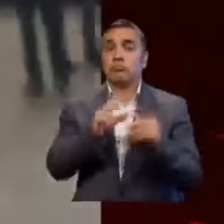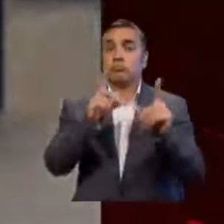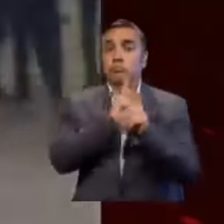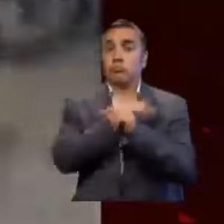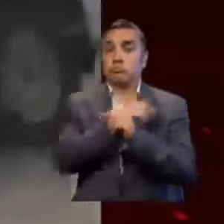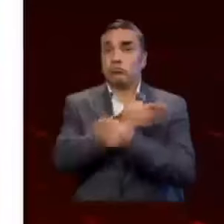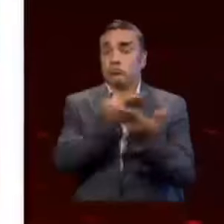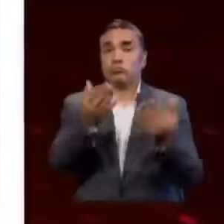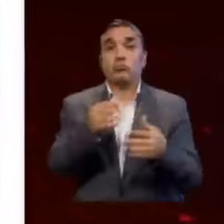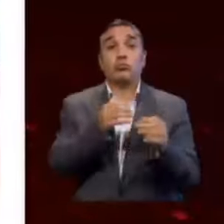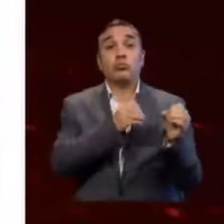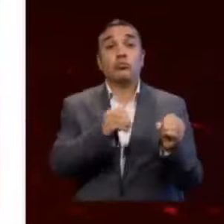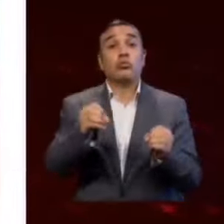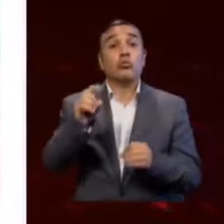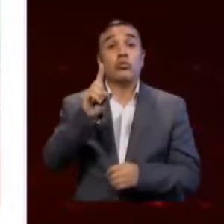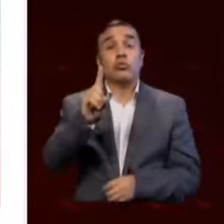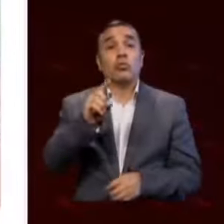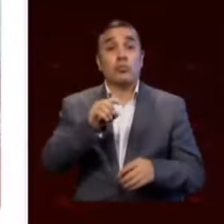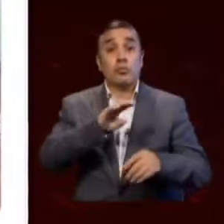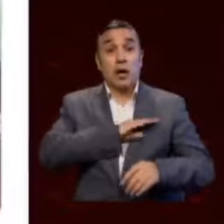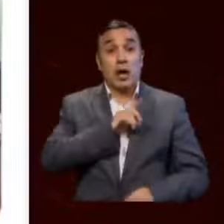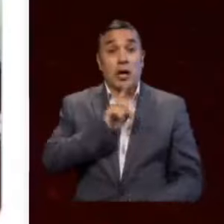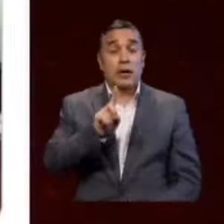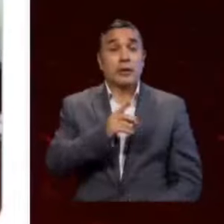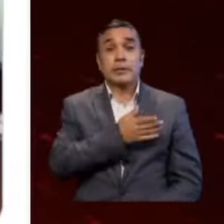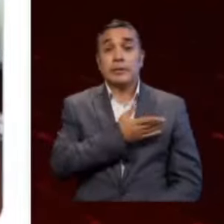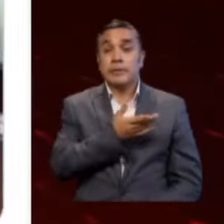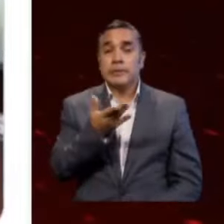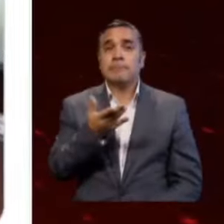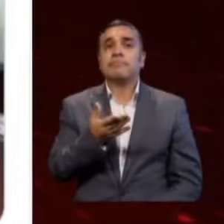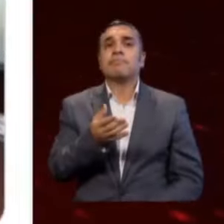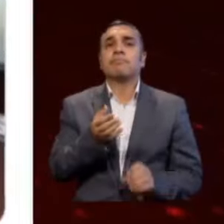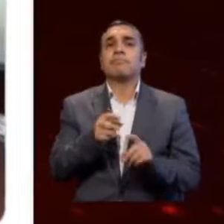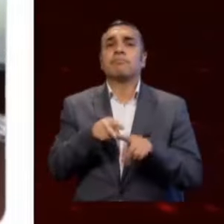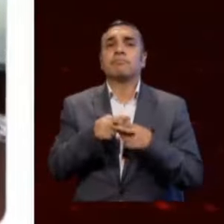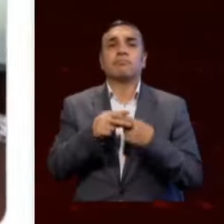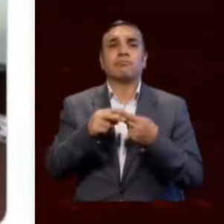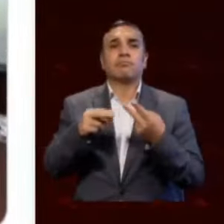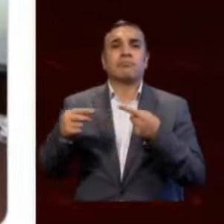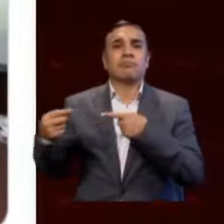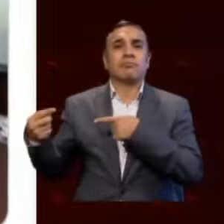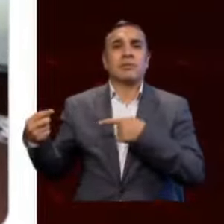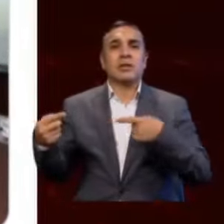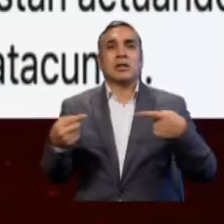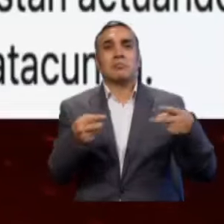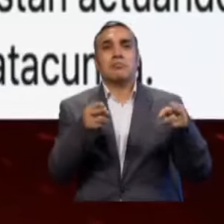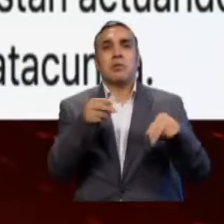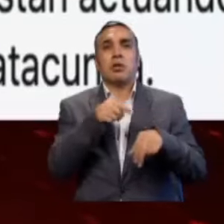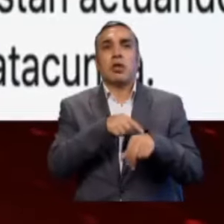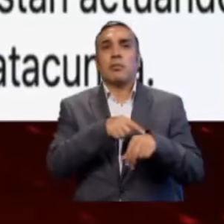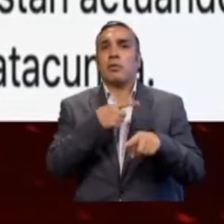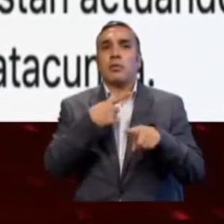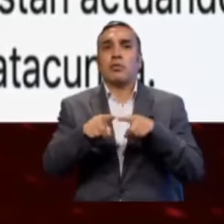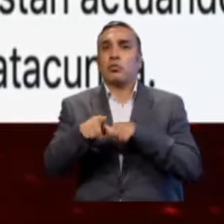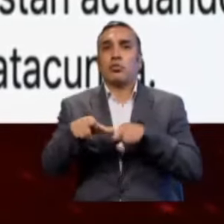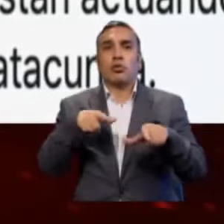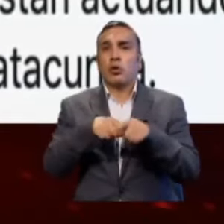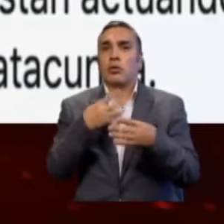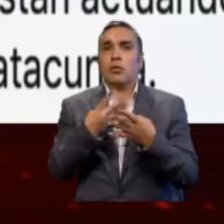de Twitter que organizaciones criminales realizan acciones de violencia simultáneas en varios